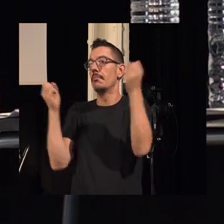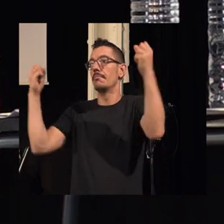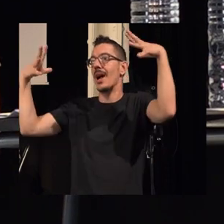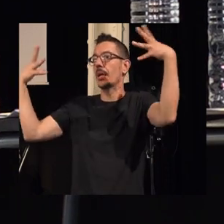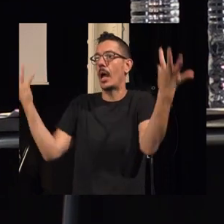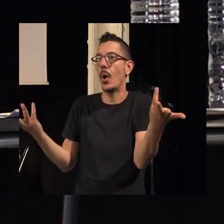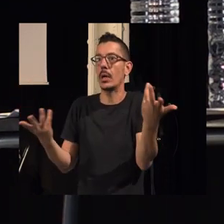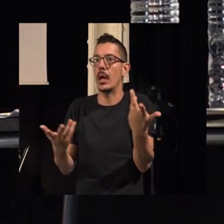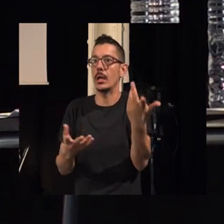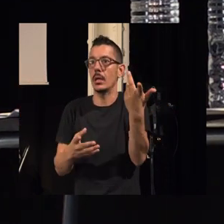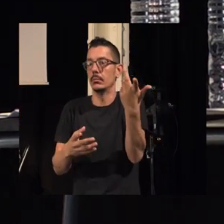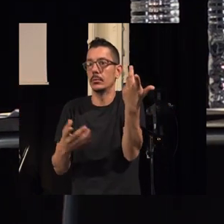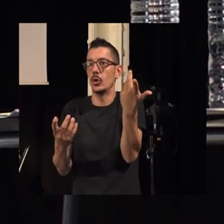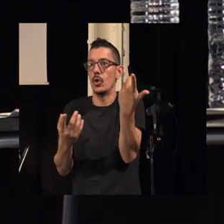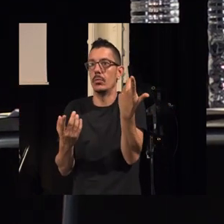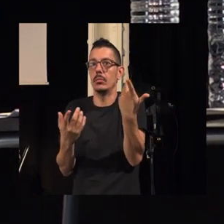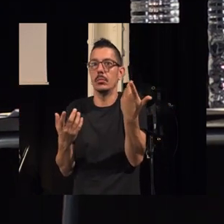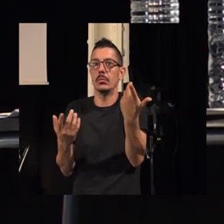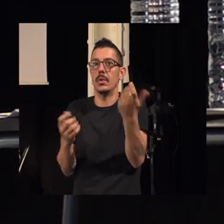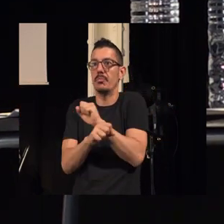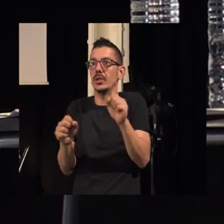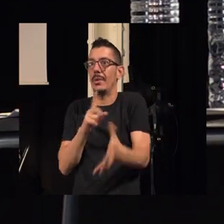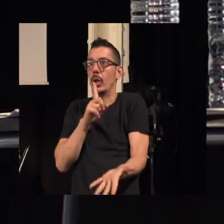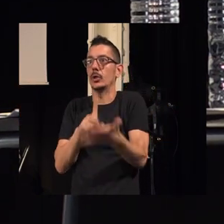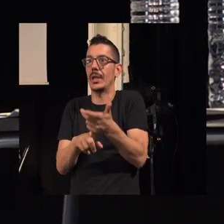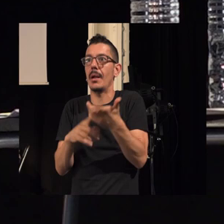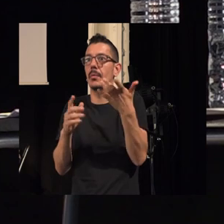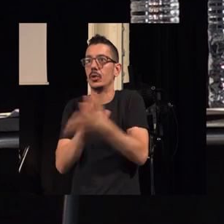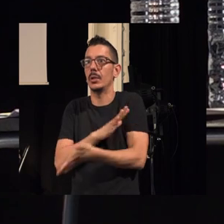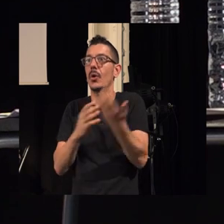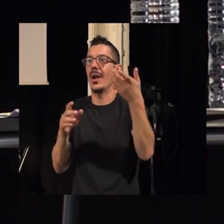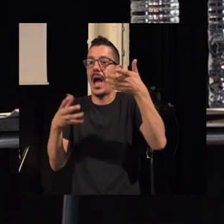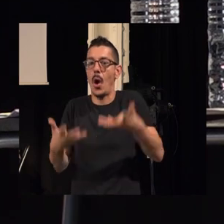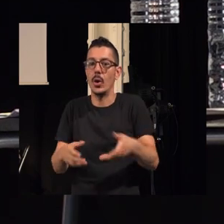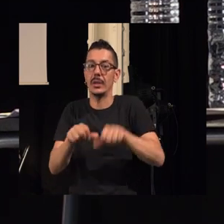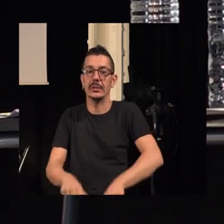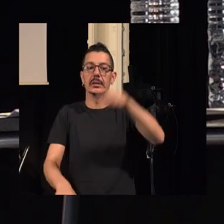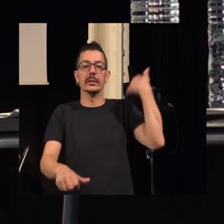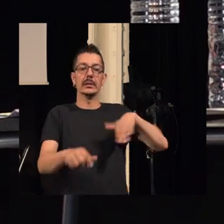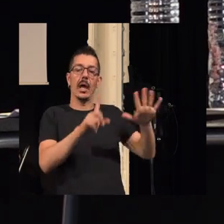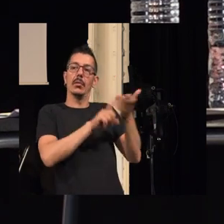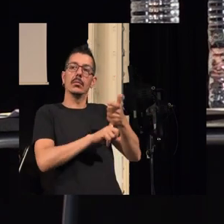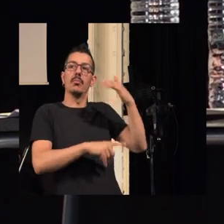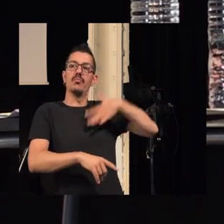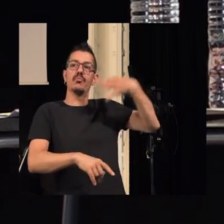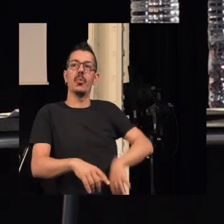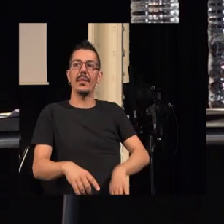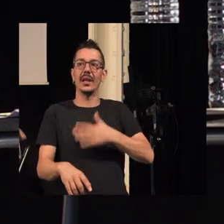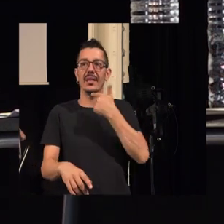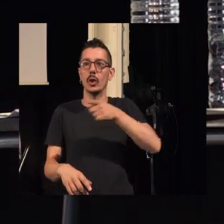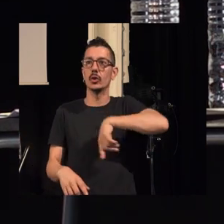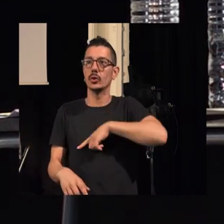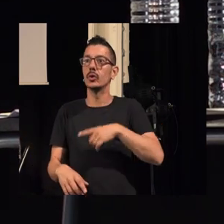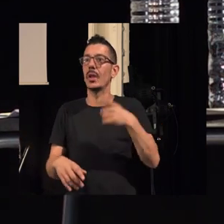está comprobando y llevando allá de la ficción. Es la relación de fuerzas. Es ahí que tenemos que